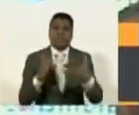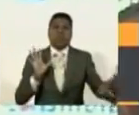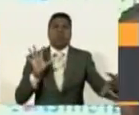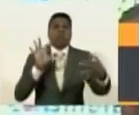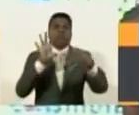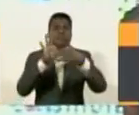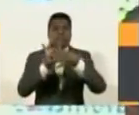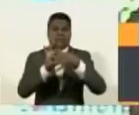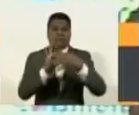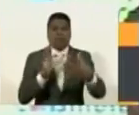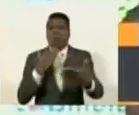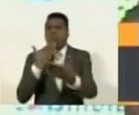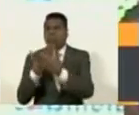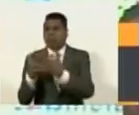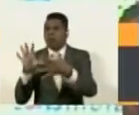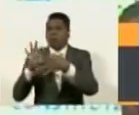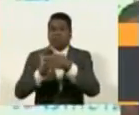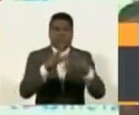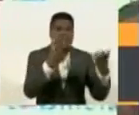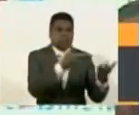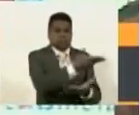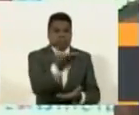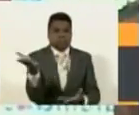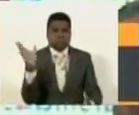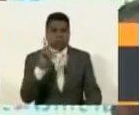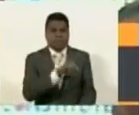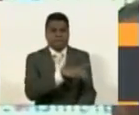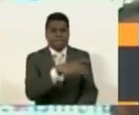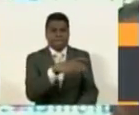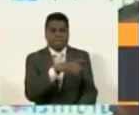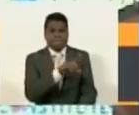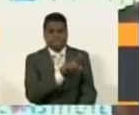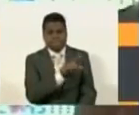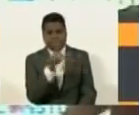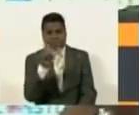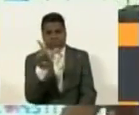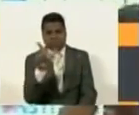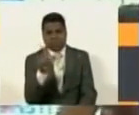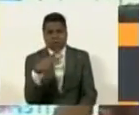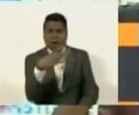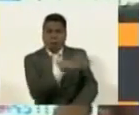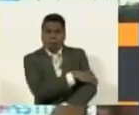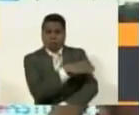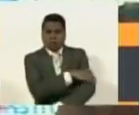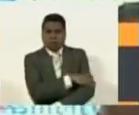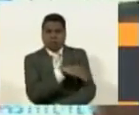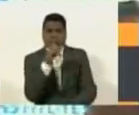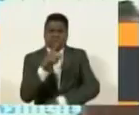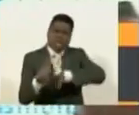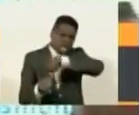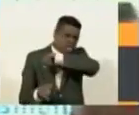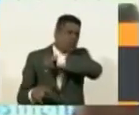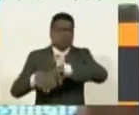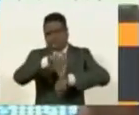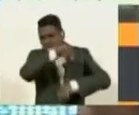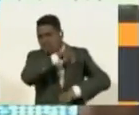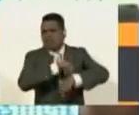revolucionarias y la unidad de nuestro partido, la derecha venezolana está por allá lamiéndose las heridas,